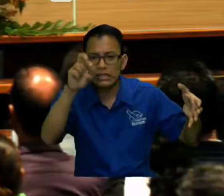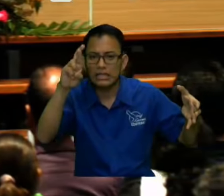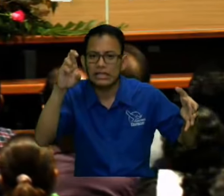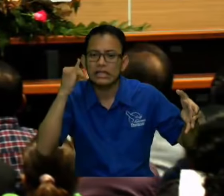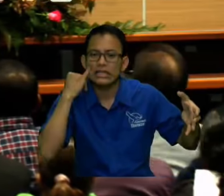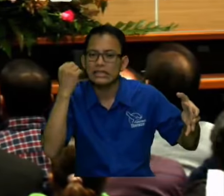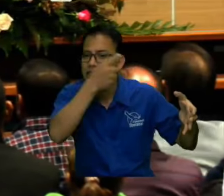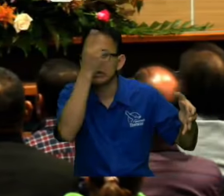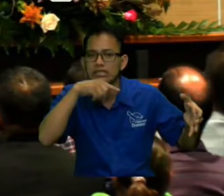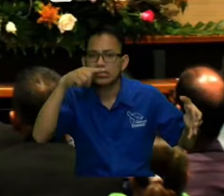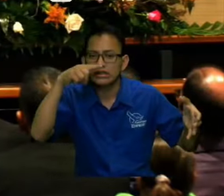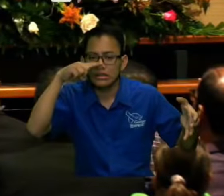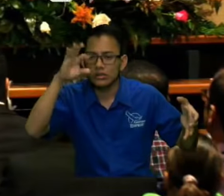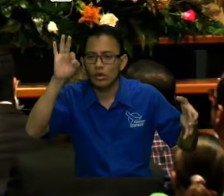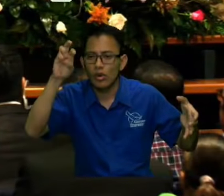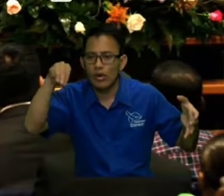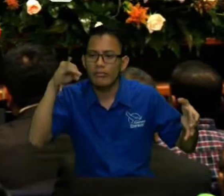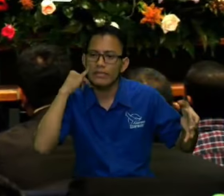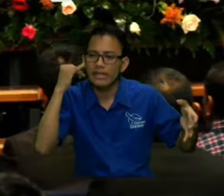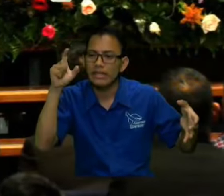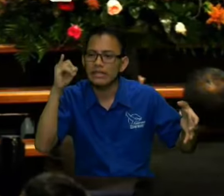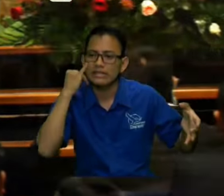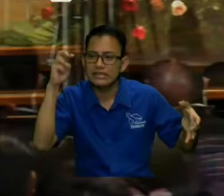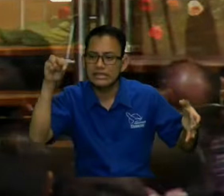50 se sanaron